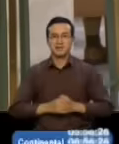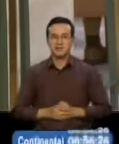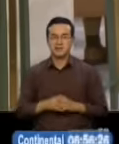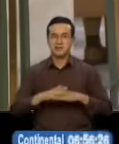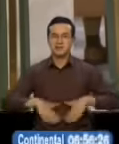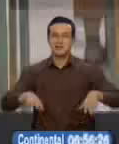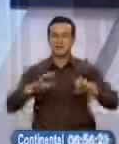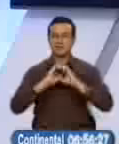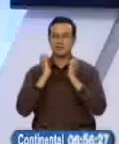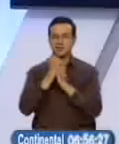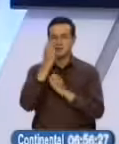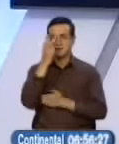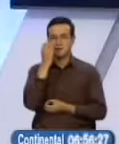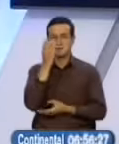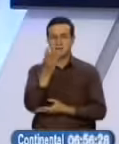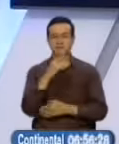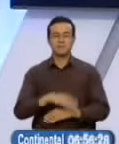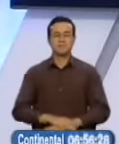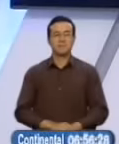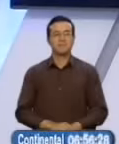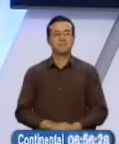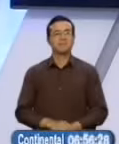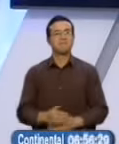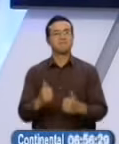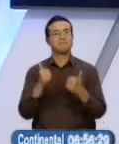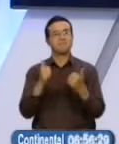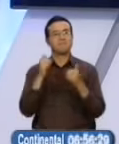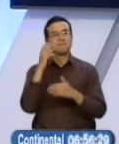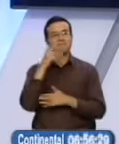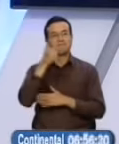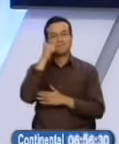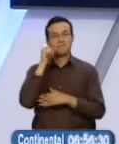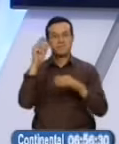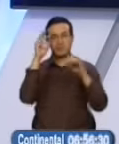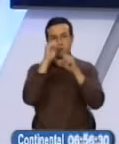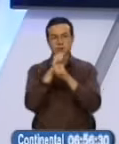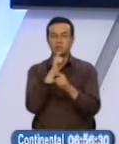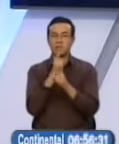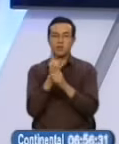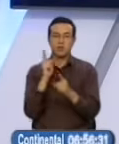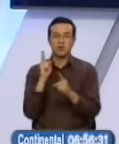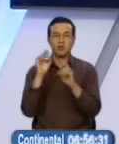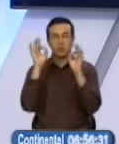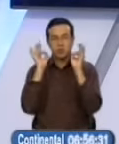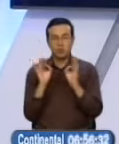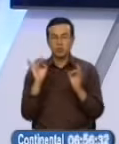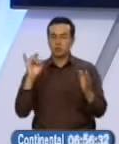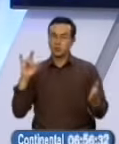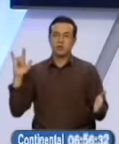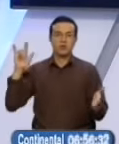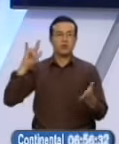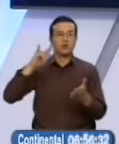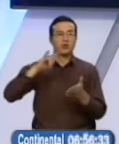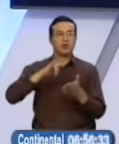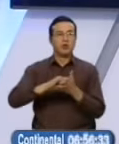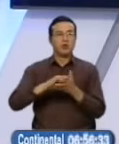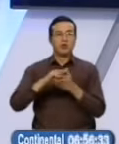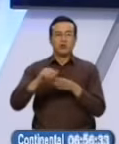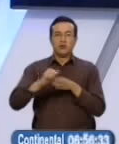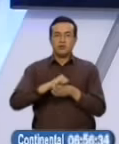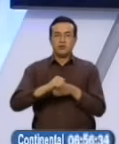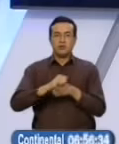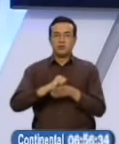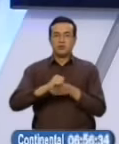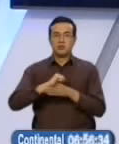desde el hotel. Muy bien, producido ayer por la noche, a propósito de la llegada de la concentración y por supuesto también del entrenamiento